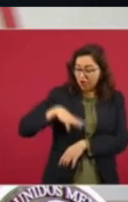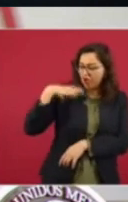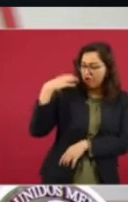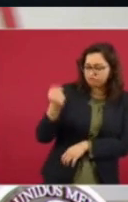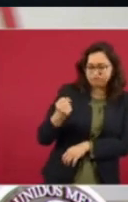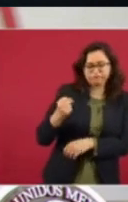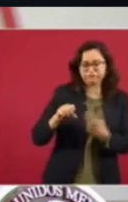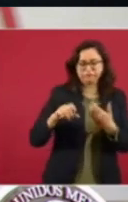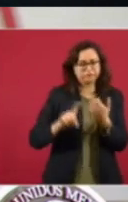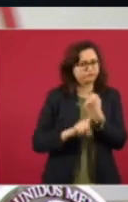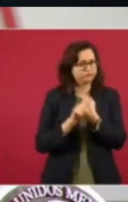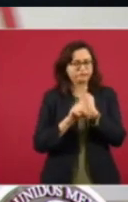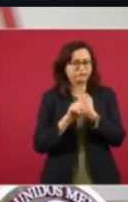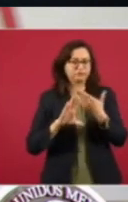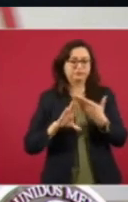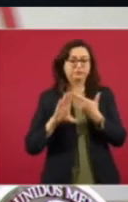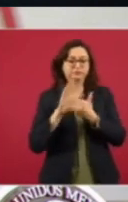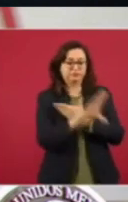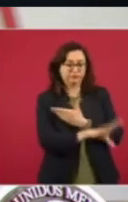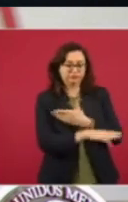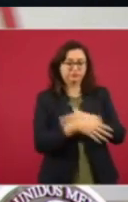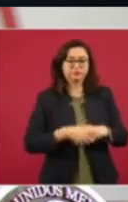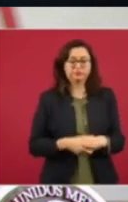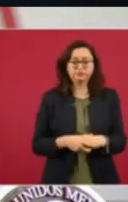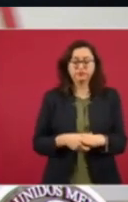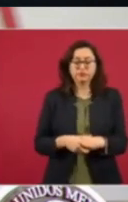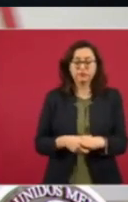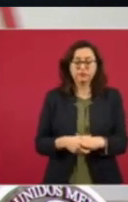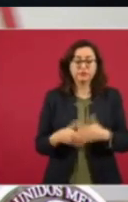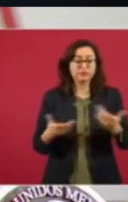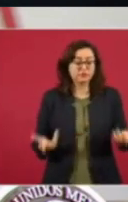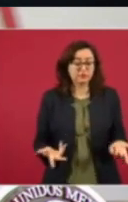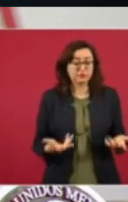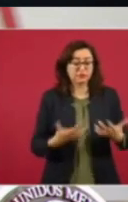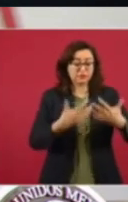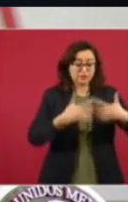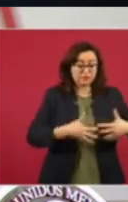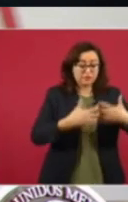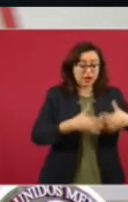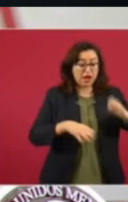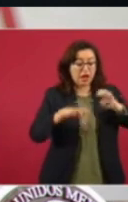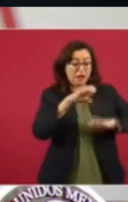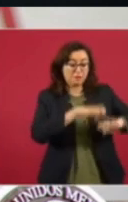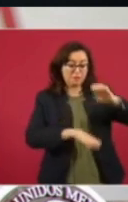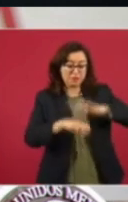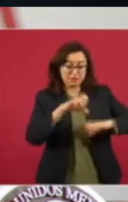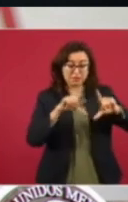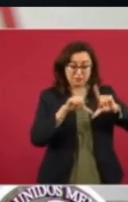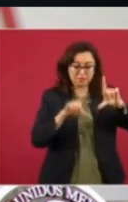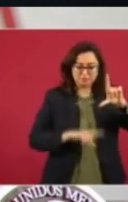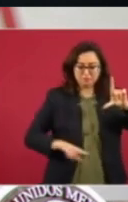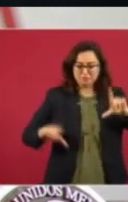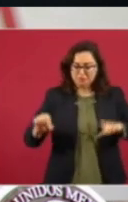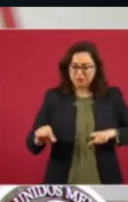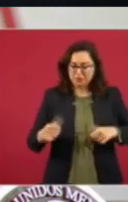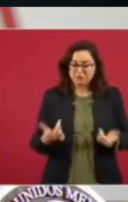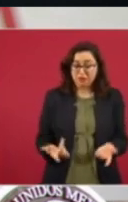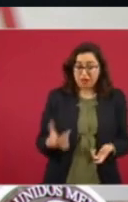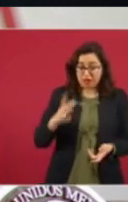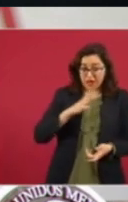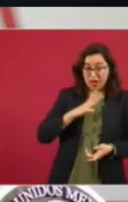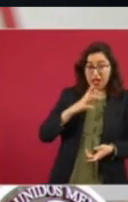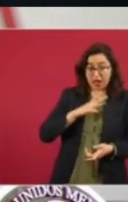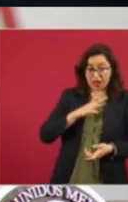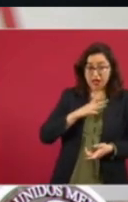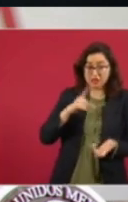personal. Las empresas del país iniciarán de inmediato el proceso para regularizar